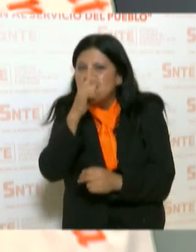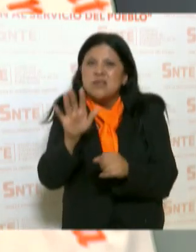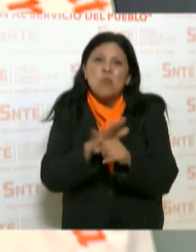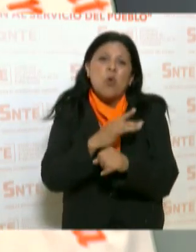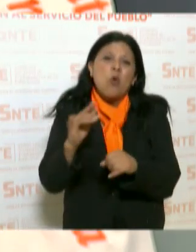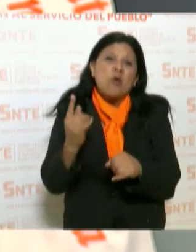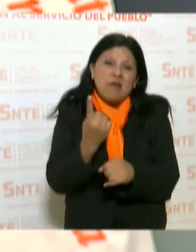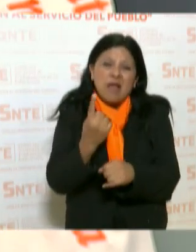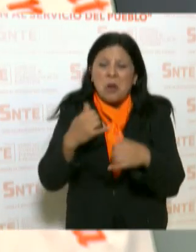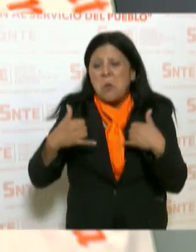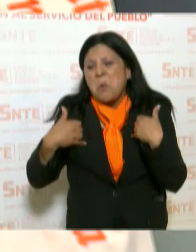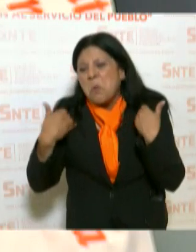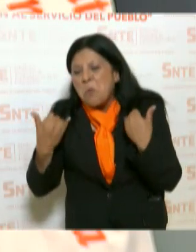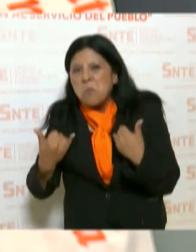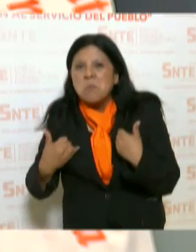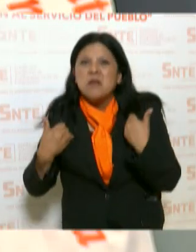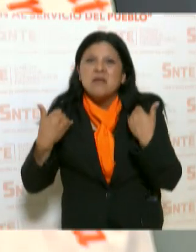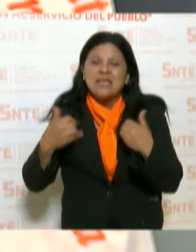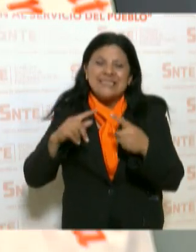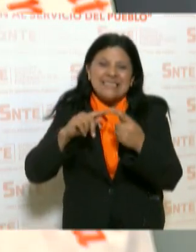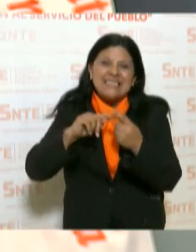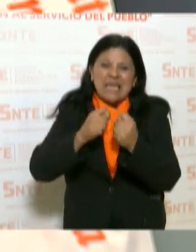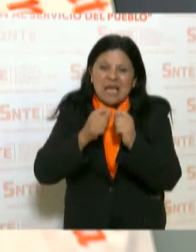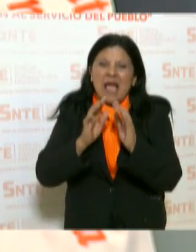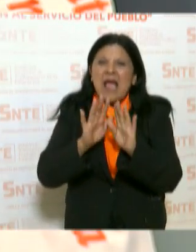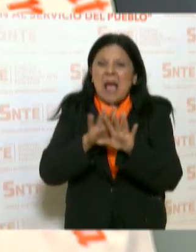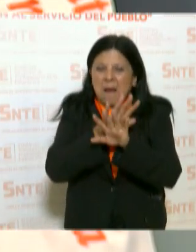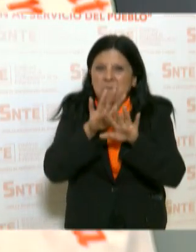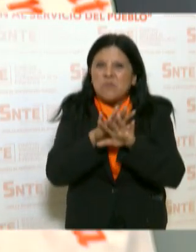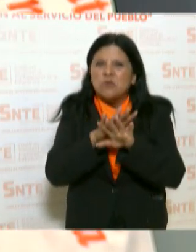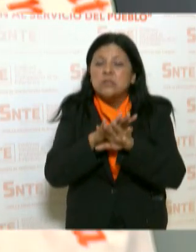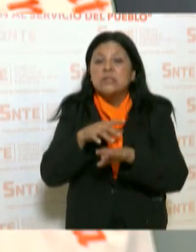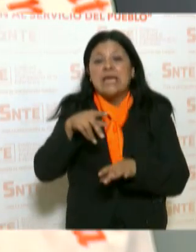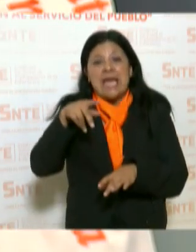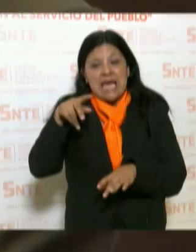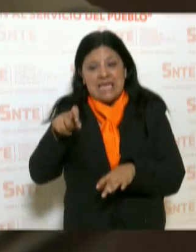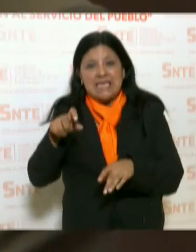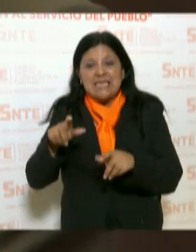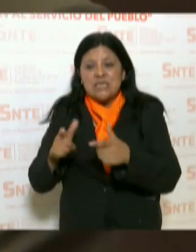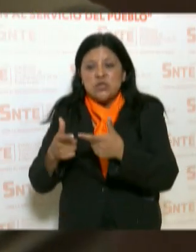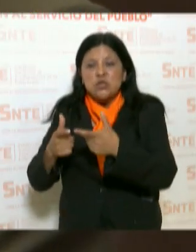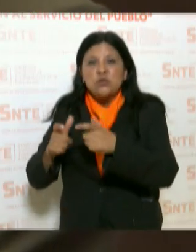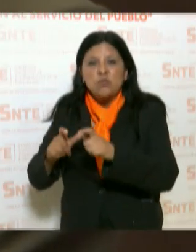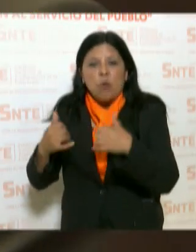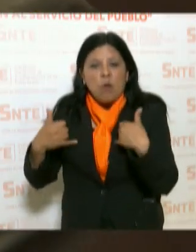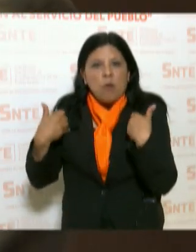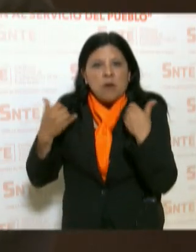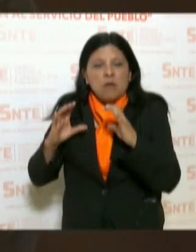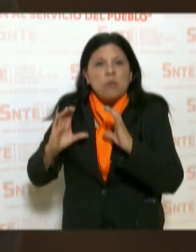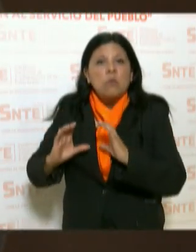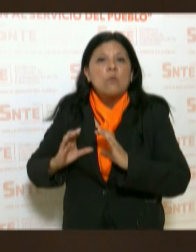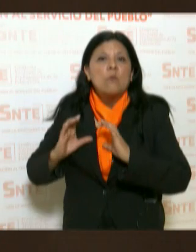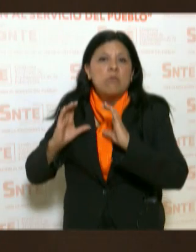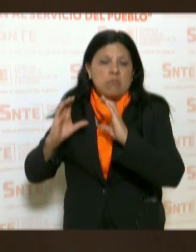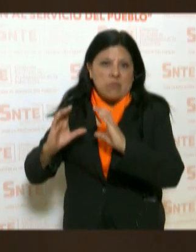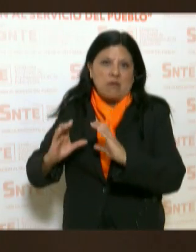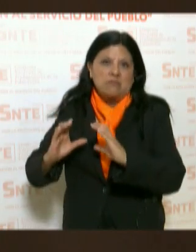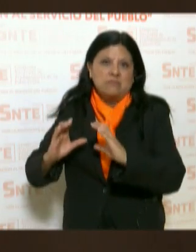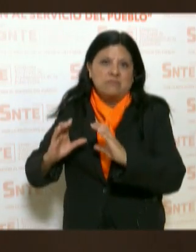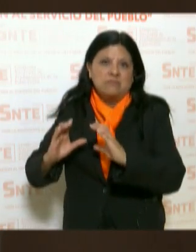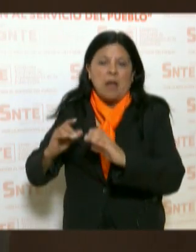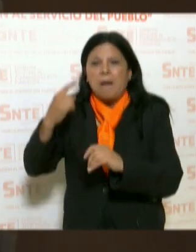donde tenemos que cuidar a los jóvenes, en el caso nuestro, para que